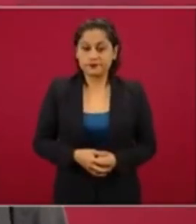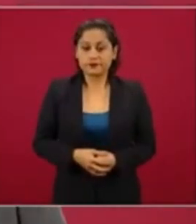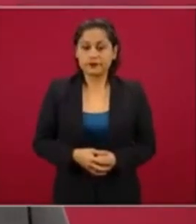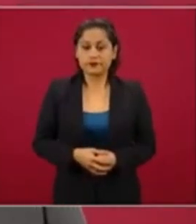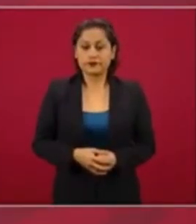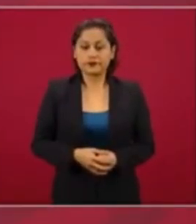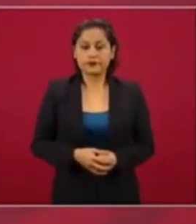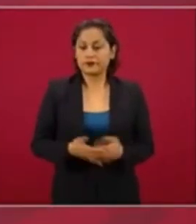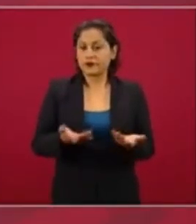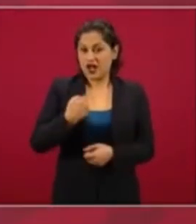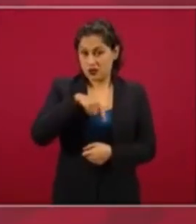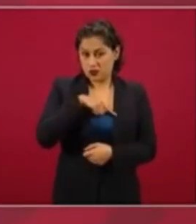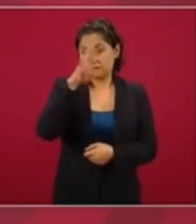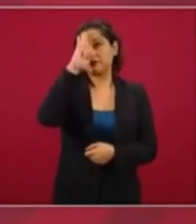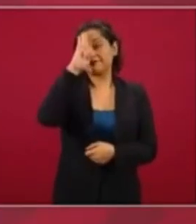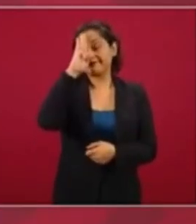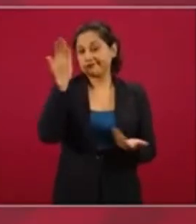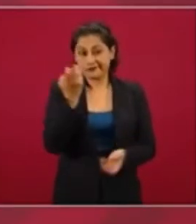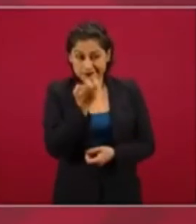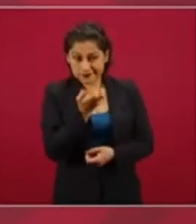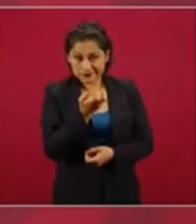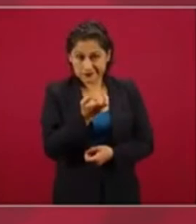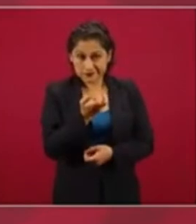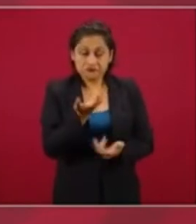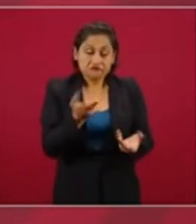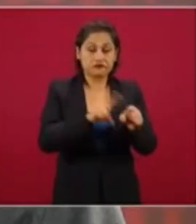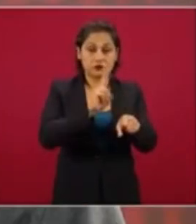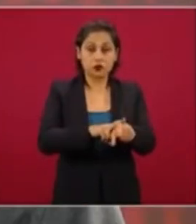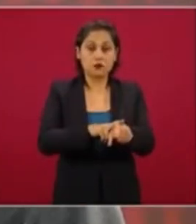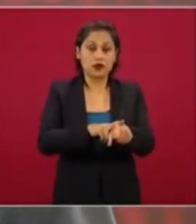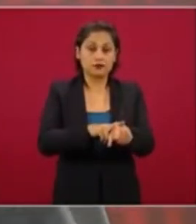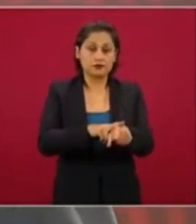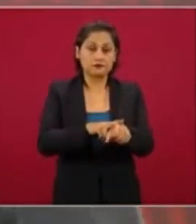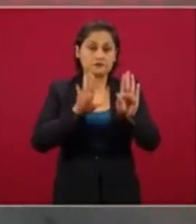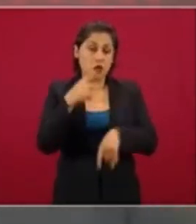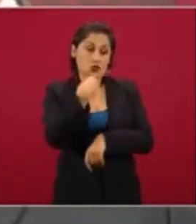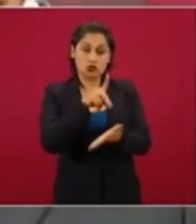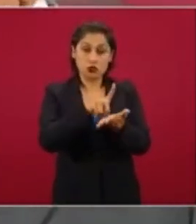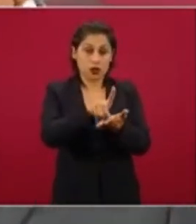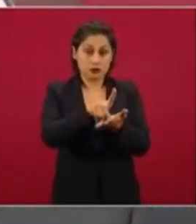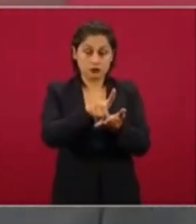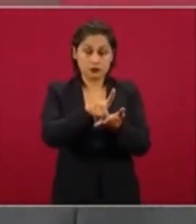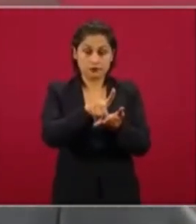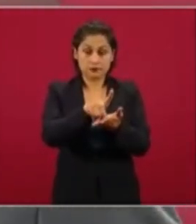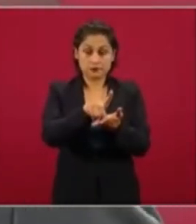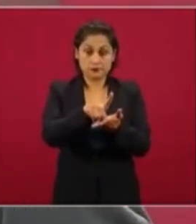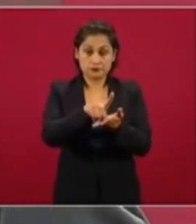Nosotros consideramos que esto es normal, es legítimo,